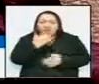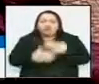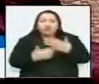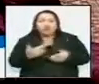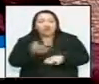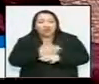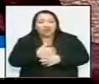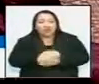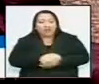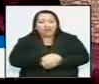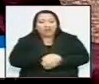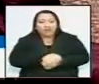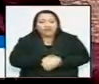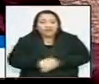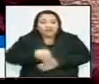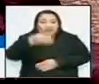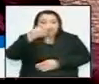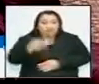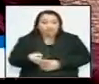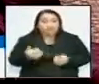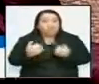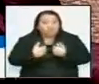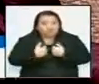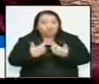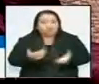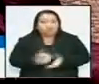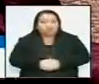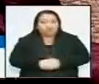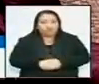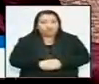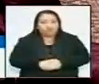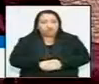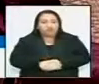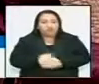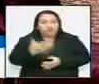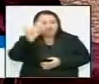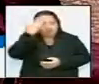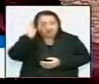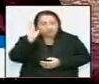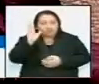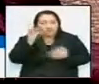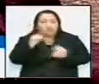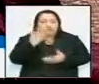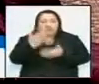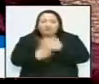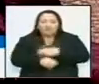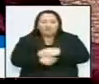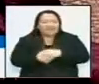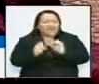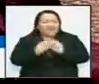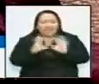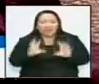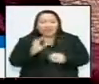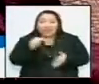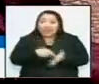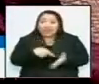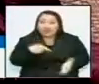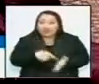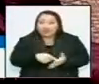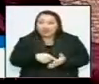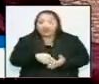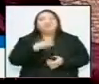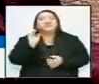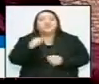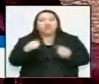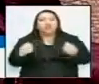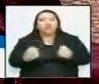proceso que definitivamente tiene olores y diagnósticos de corrupción. Esto se